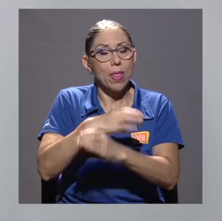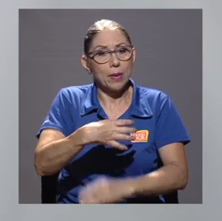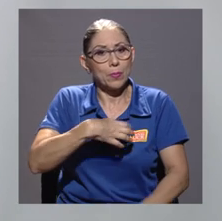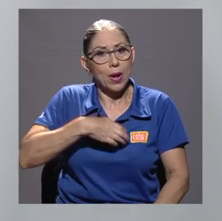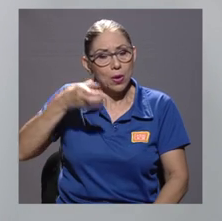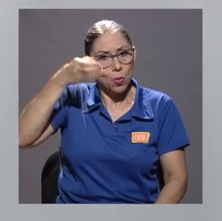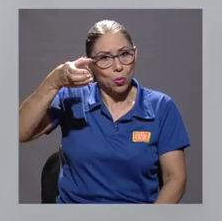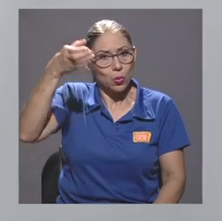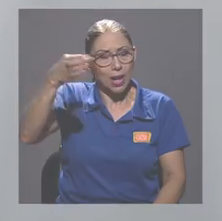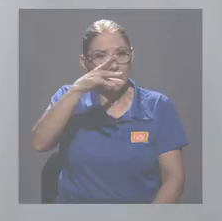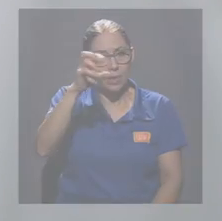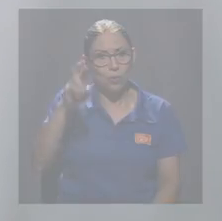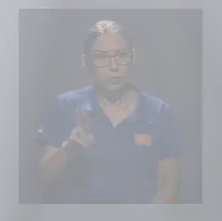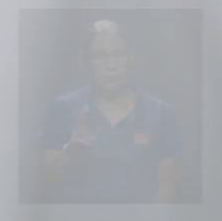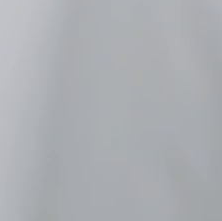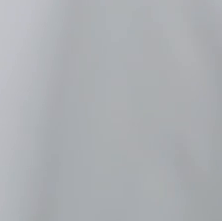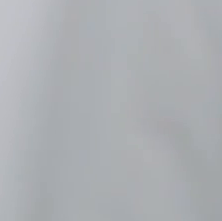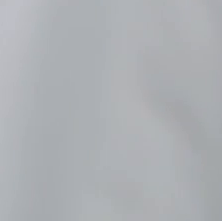¡Gracias!